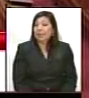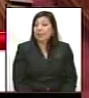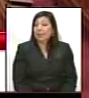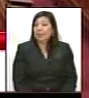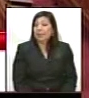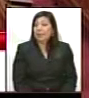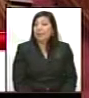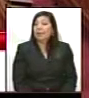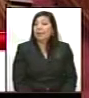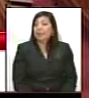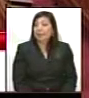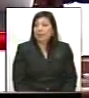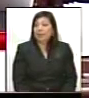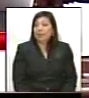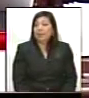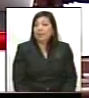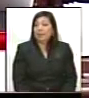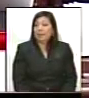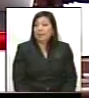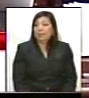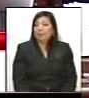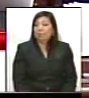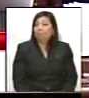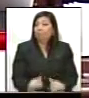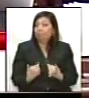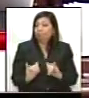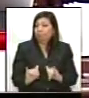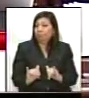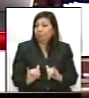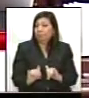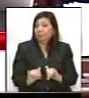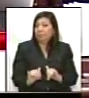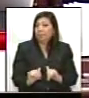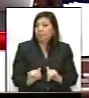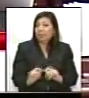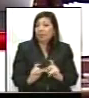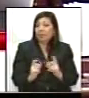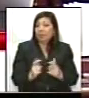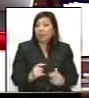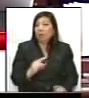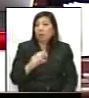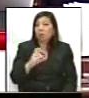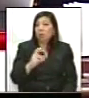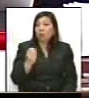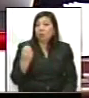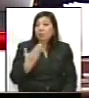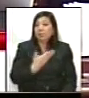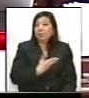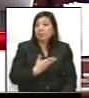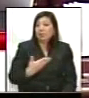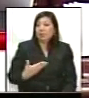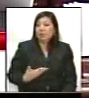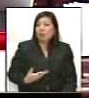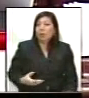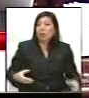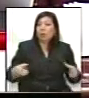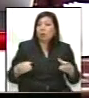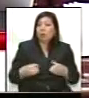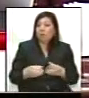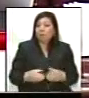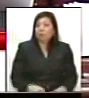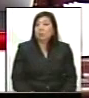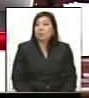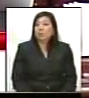bien entonces dejamos en el uso de la palabra al congresista curro vicepresidente de la comisión